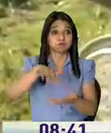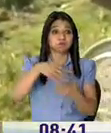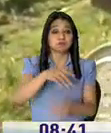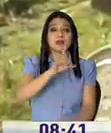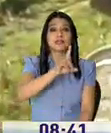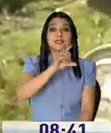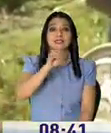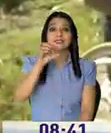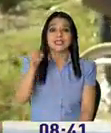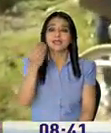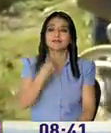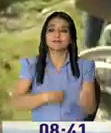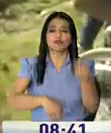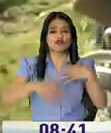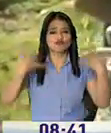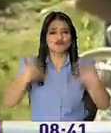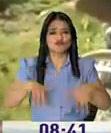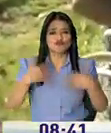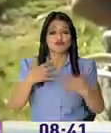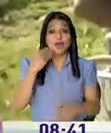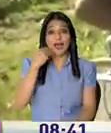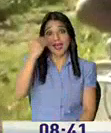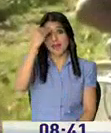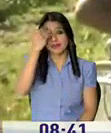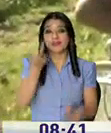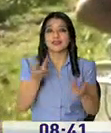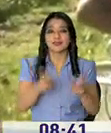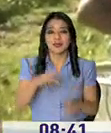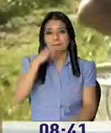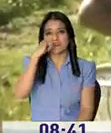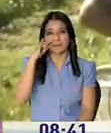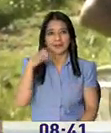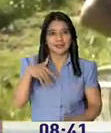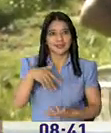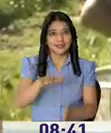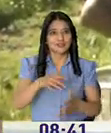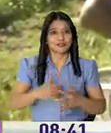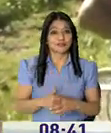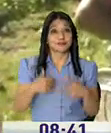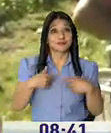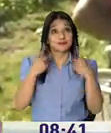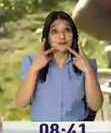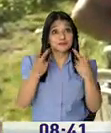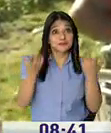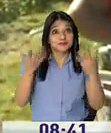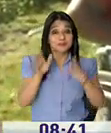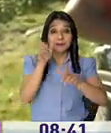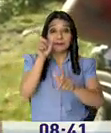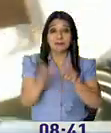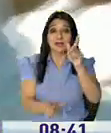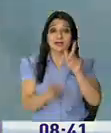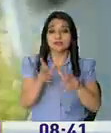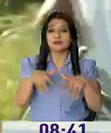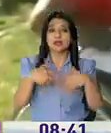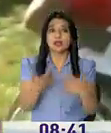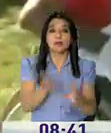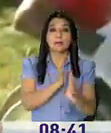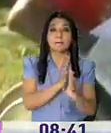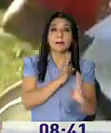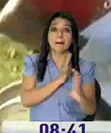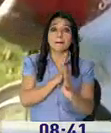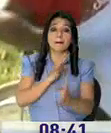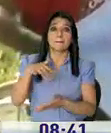kits alimenticios, tanto para adultos como para niños. Ustedes pueden ver ya en imágenes cómo se está realizando la entrega,